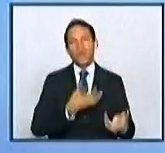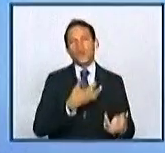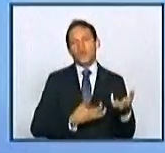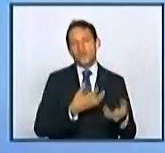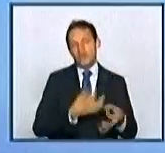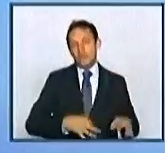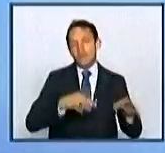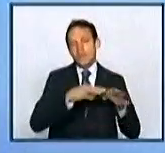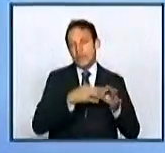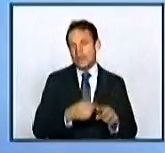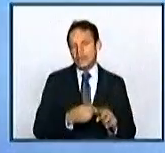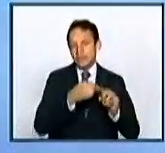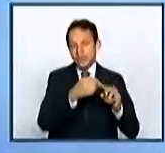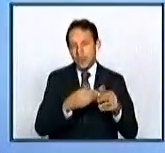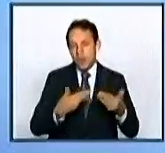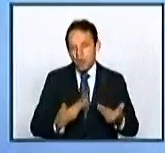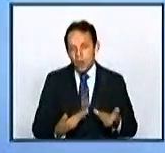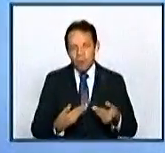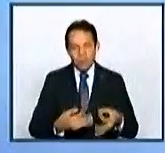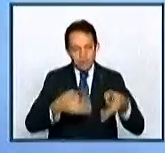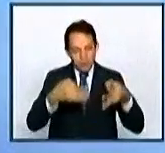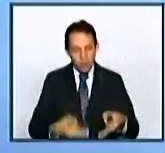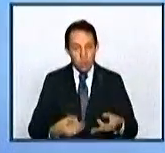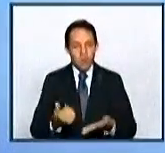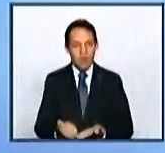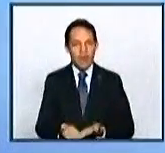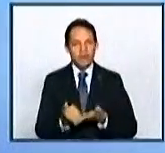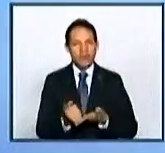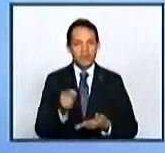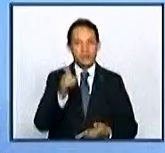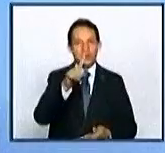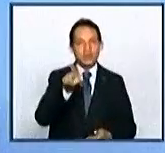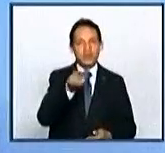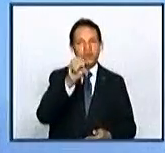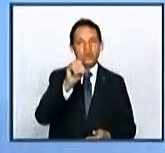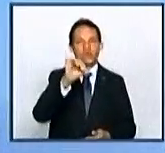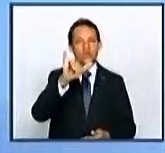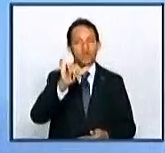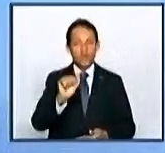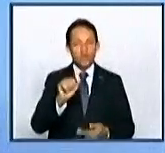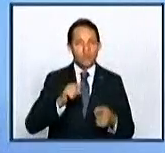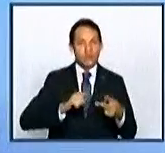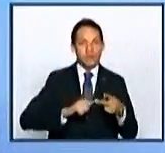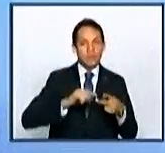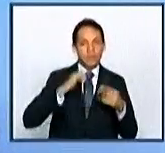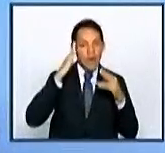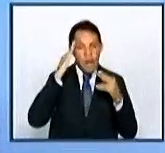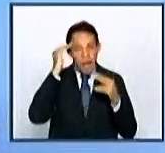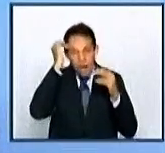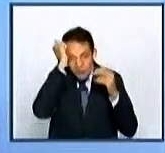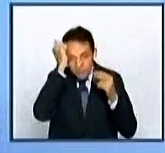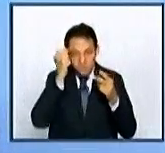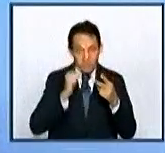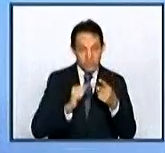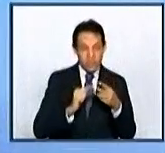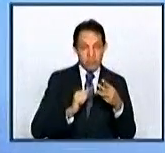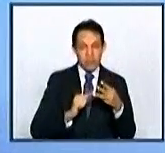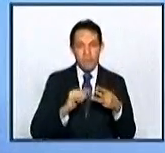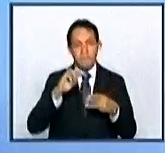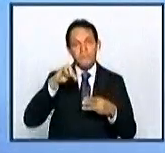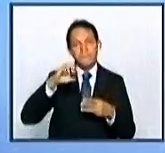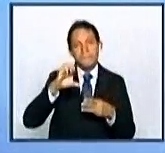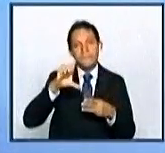farmacia. Alimento de proteína de soya con linaza, avena, jengibre, extracto de malta